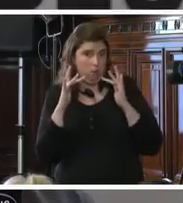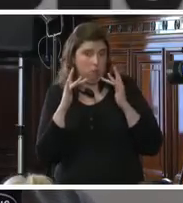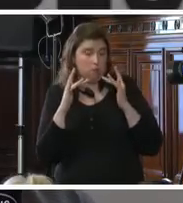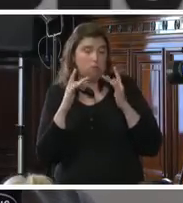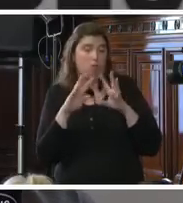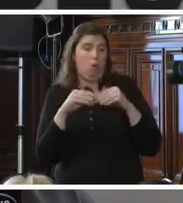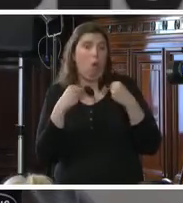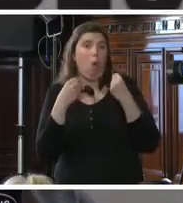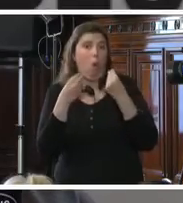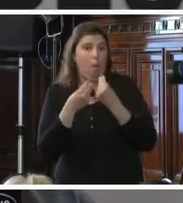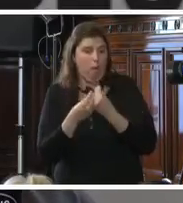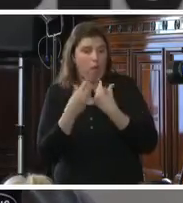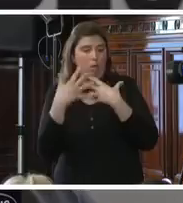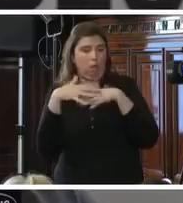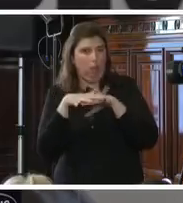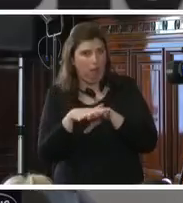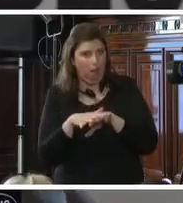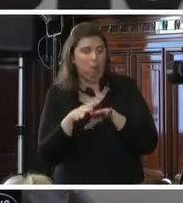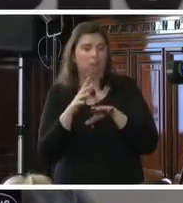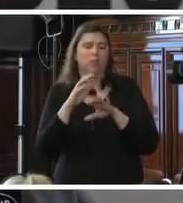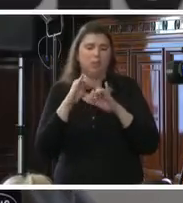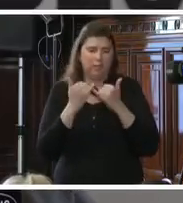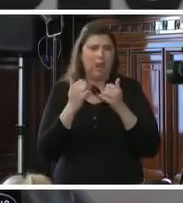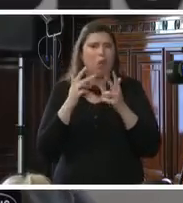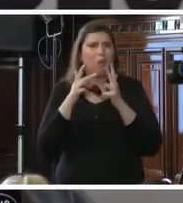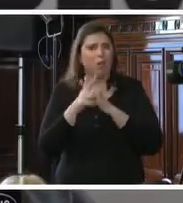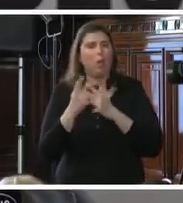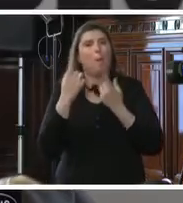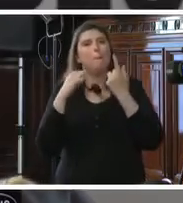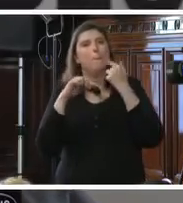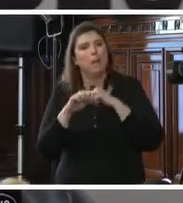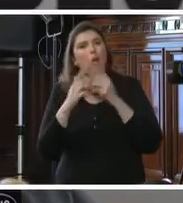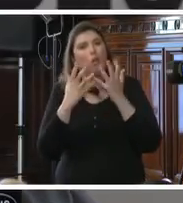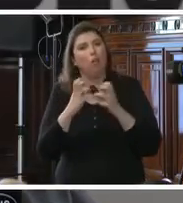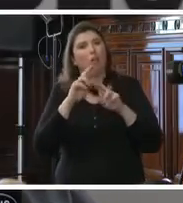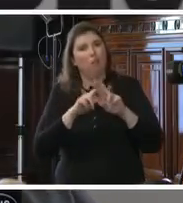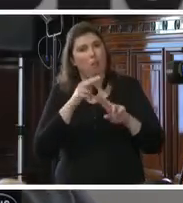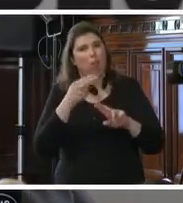lo han dicho, pero quiero reiterarlo, esta es una